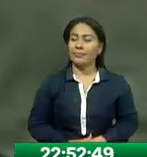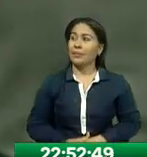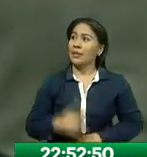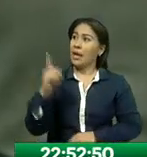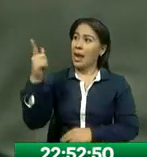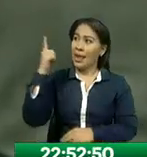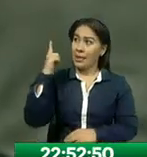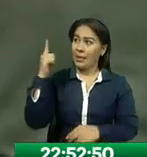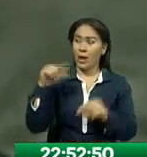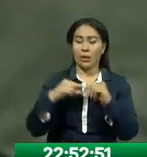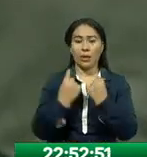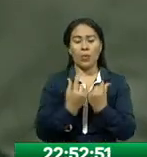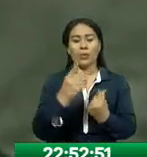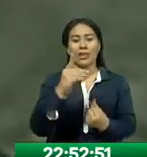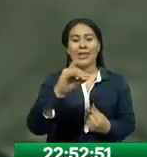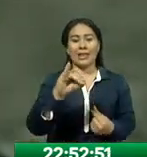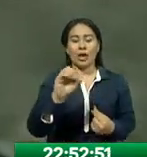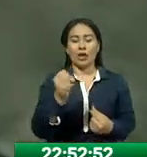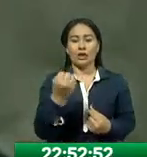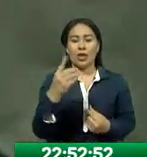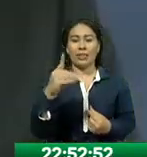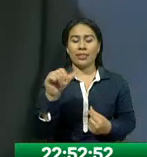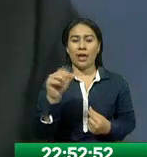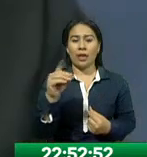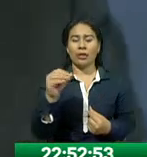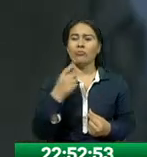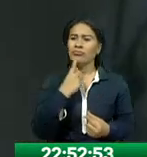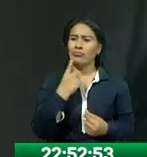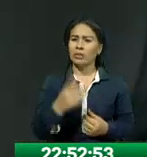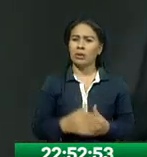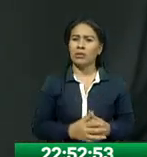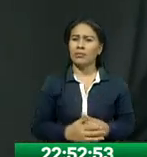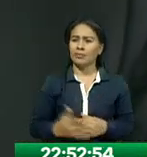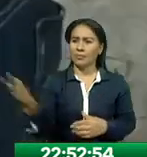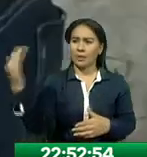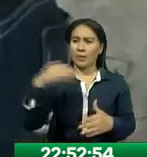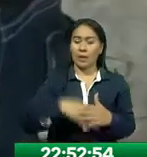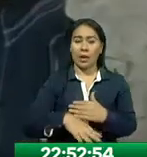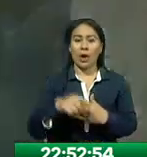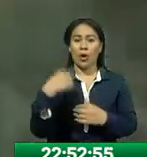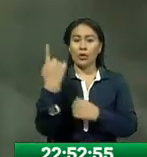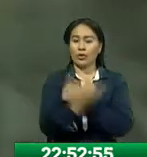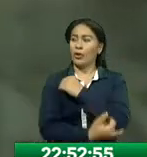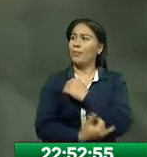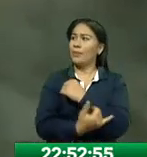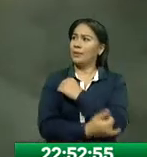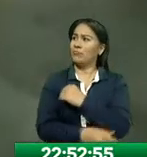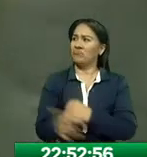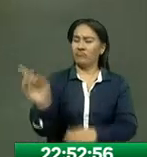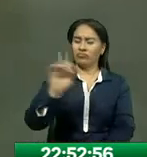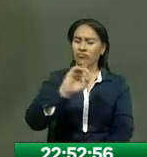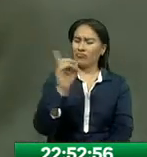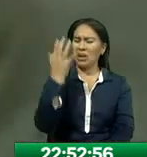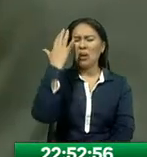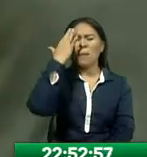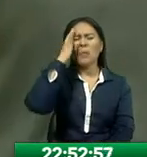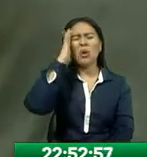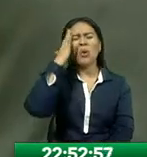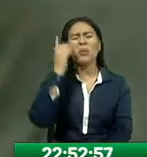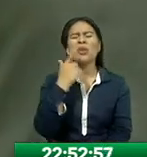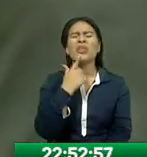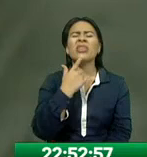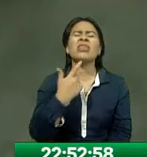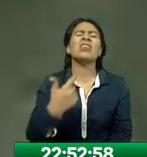oficialista, Diosdado Cabello, rechazó una posible intervención extranjera. Con sus halcones, preocupados,